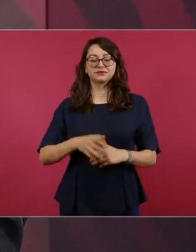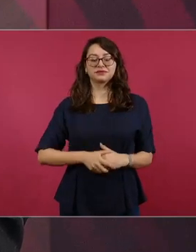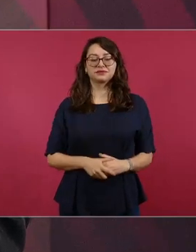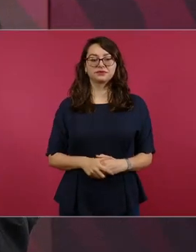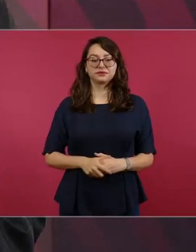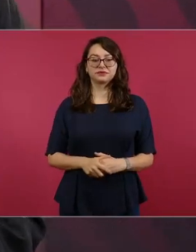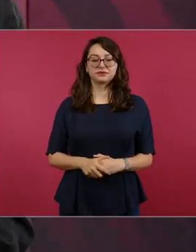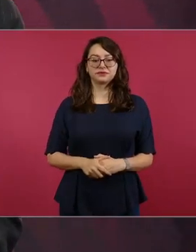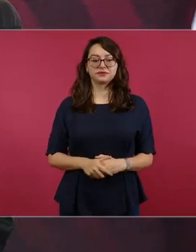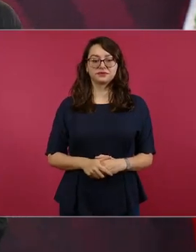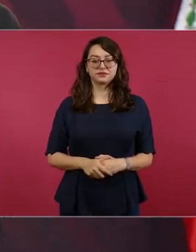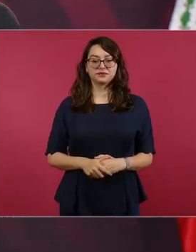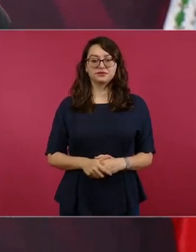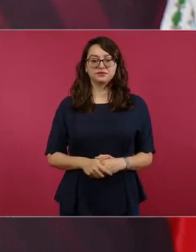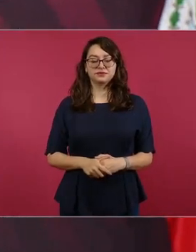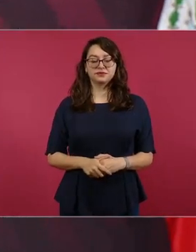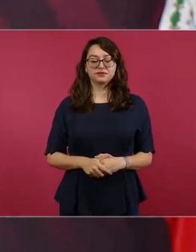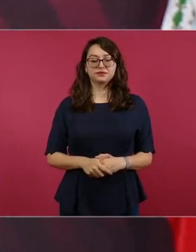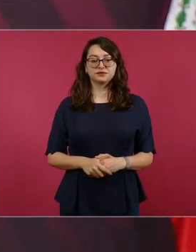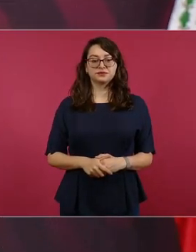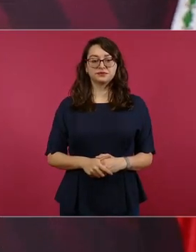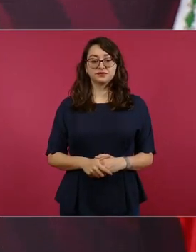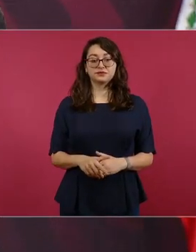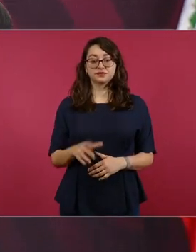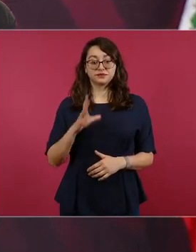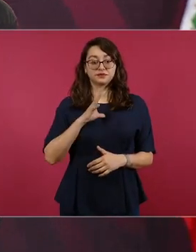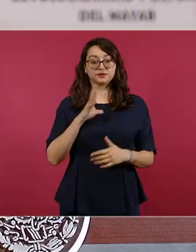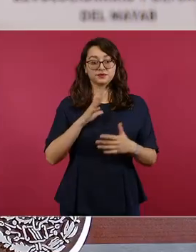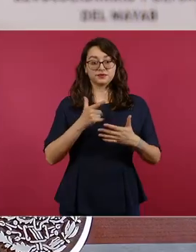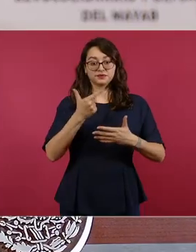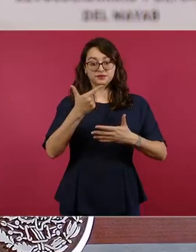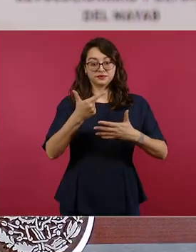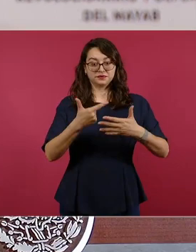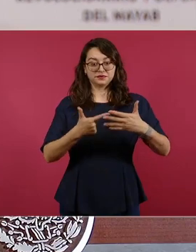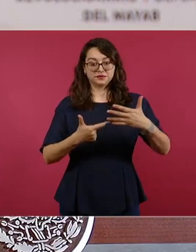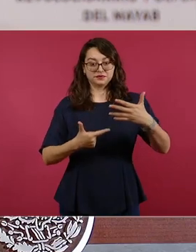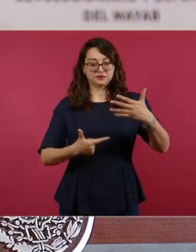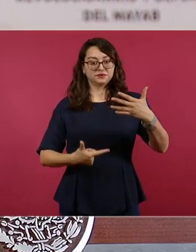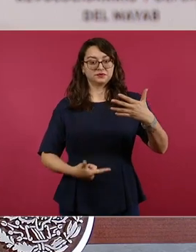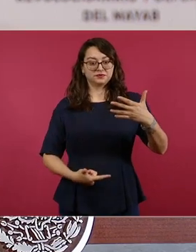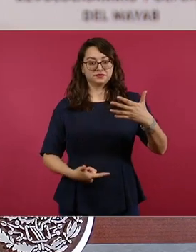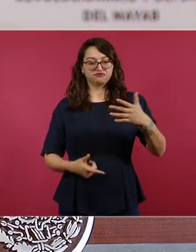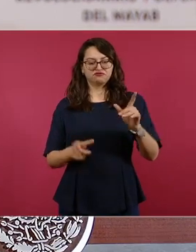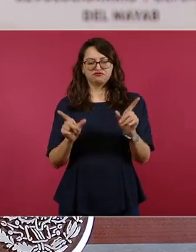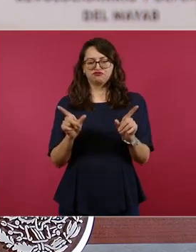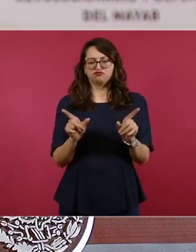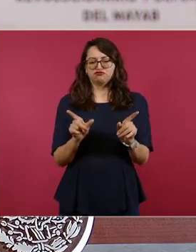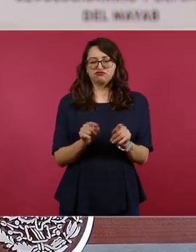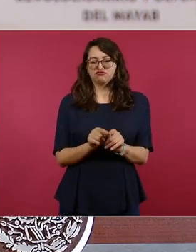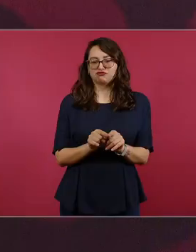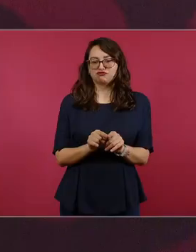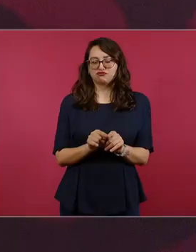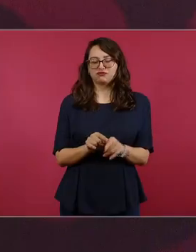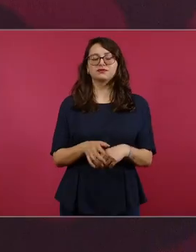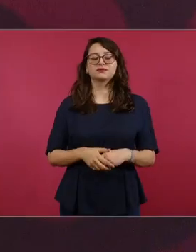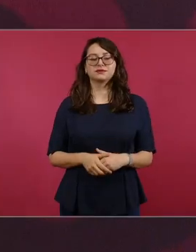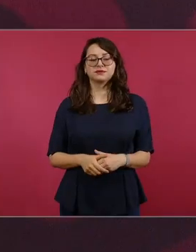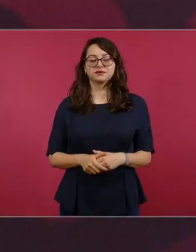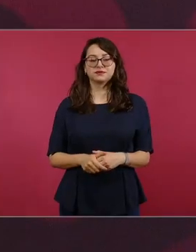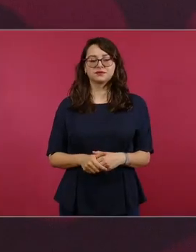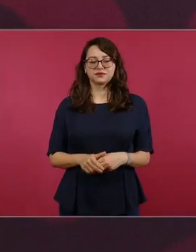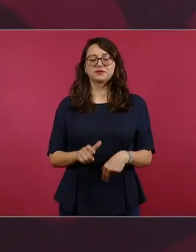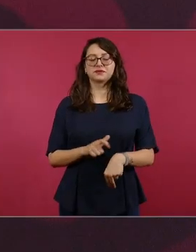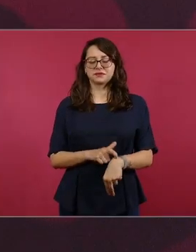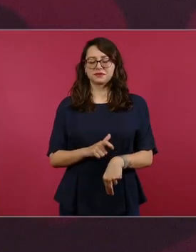Hay una lista, es pequeña, y nos va a